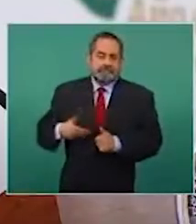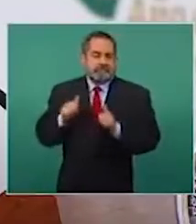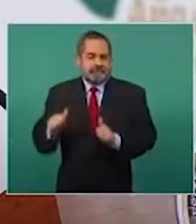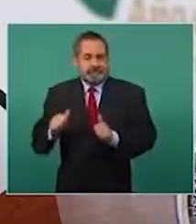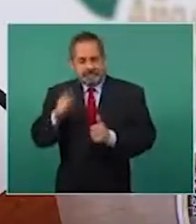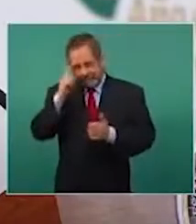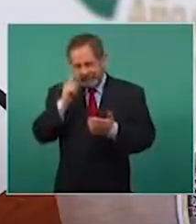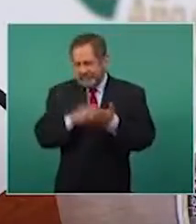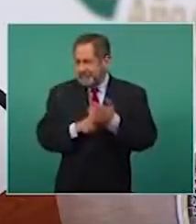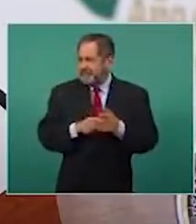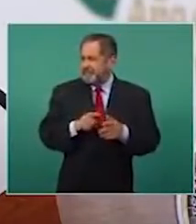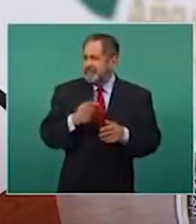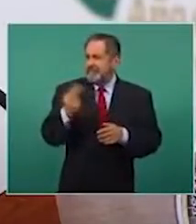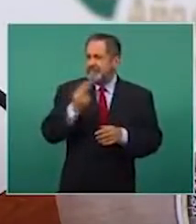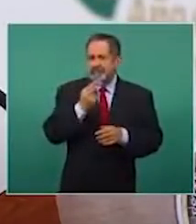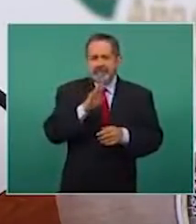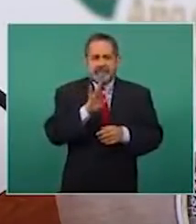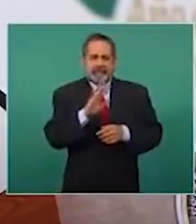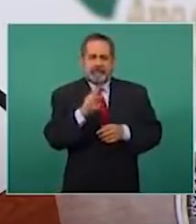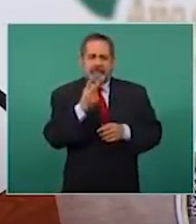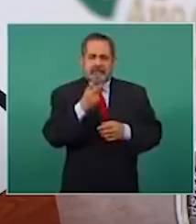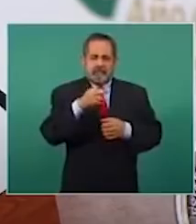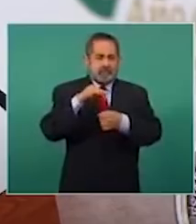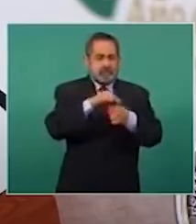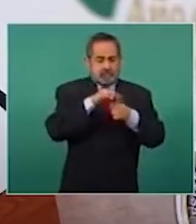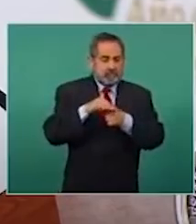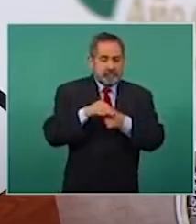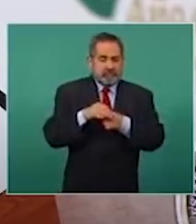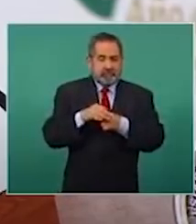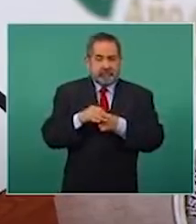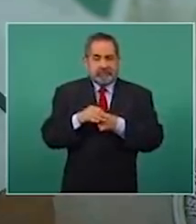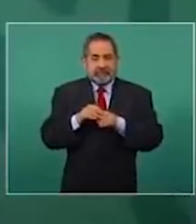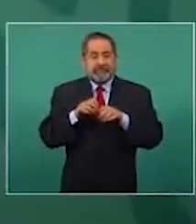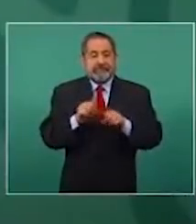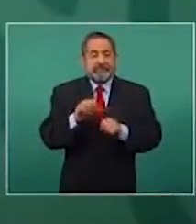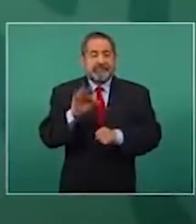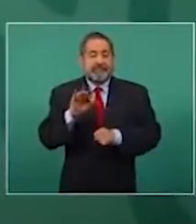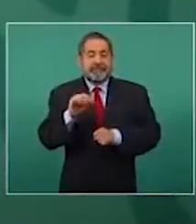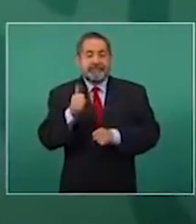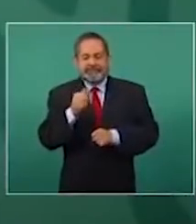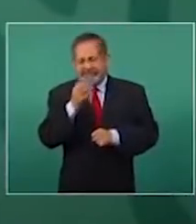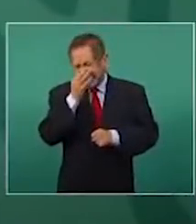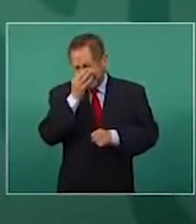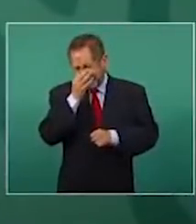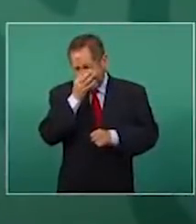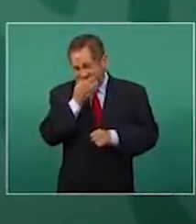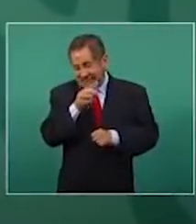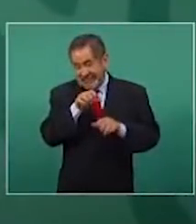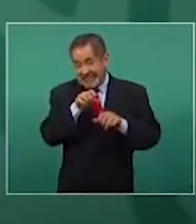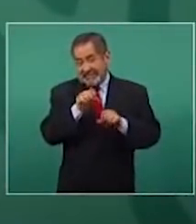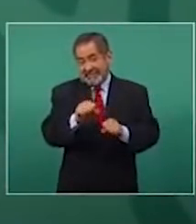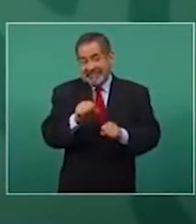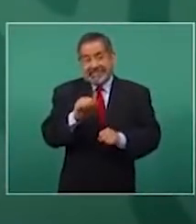Creo que necesitaban 52 votos y obtuvieron 46, o sea que estuvo